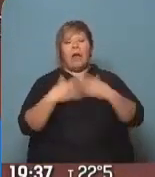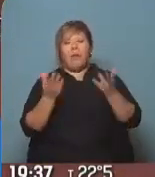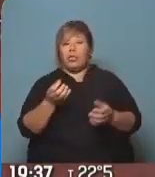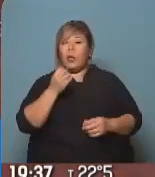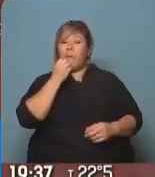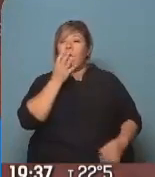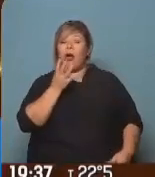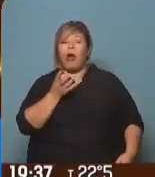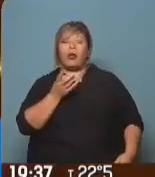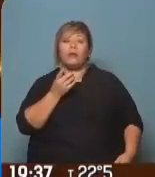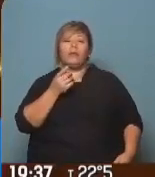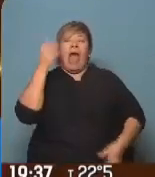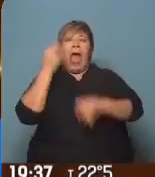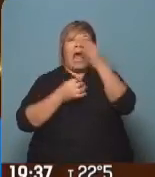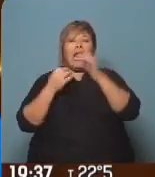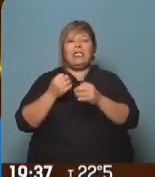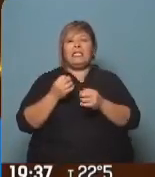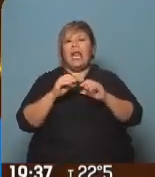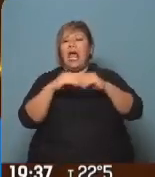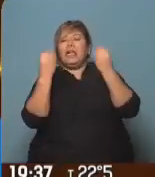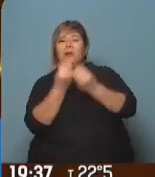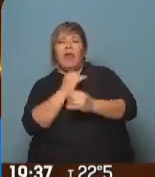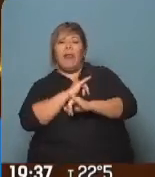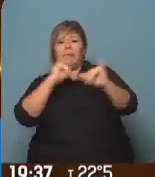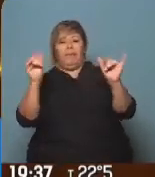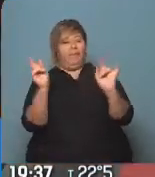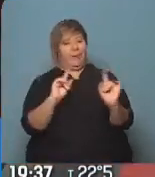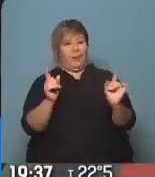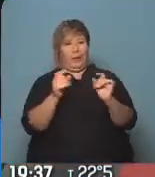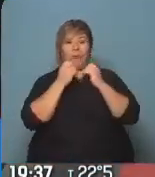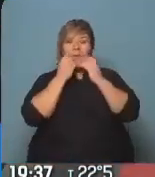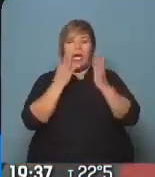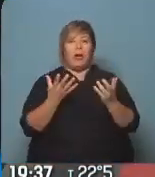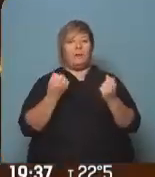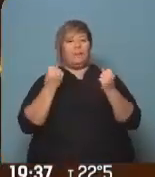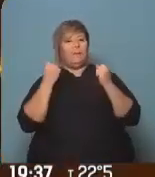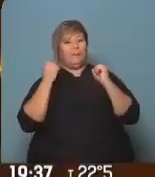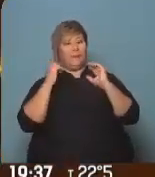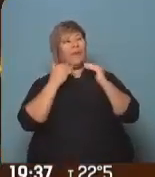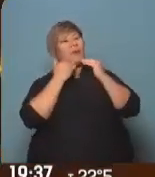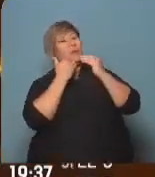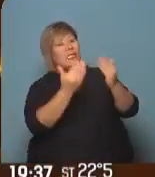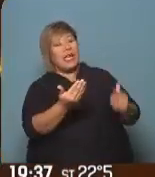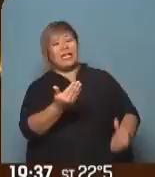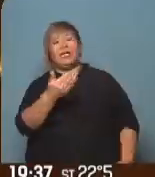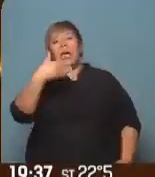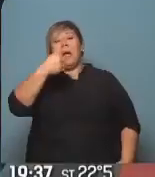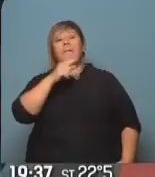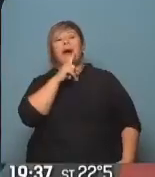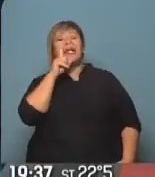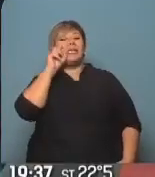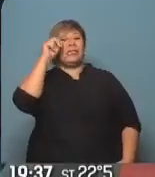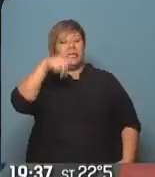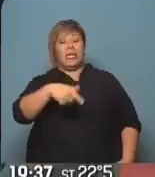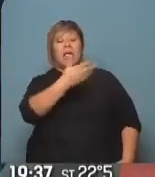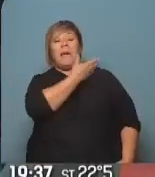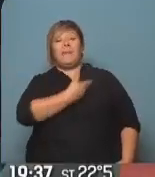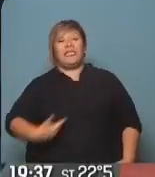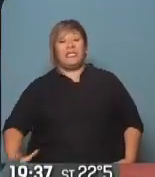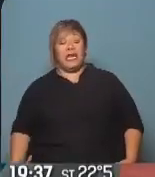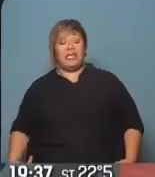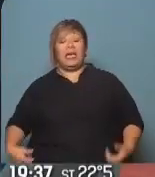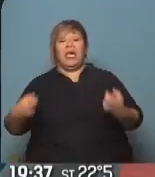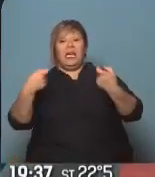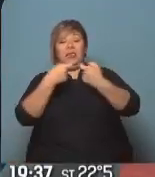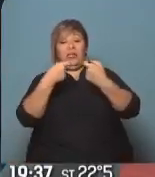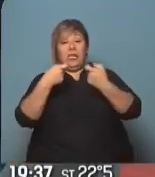aventurar pronósticos sin mayor asidero. Paciencia. Gracias, Martín. Al contrario, un placer. Martín D'Alessandro, el presidente de la Sociedad Argentina